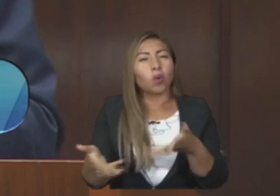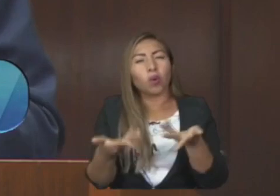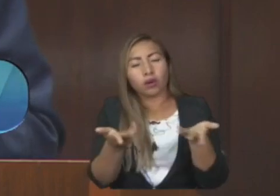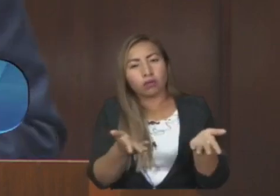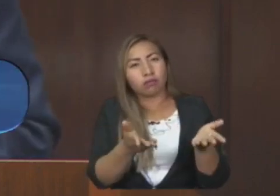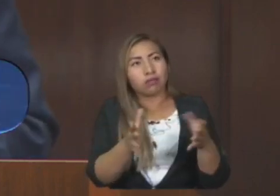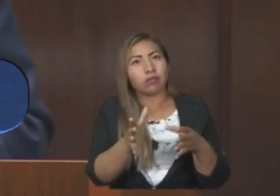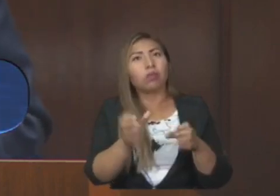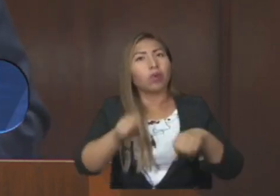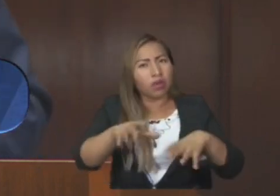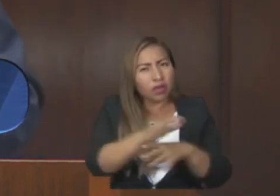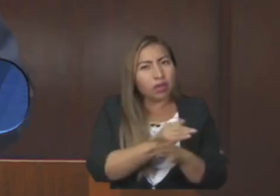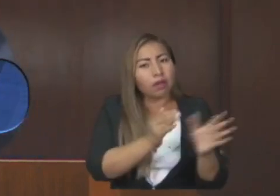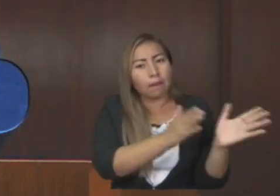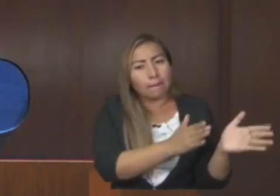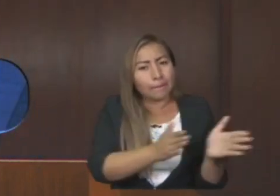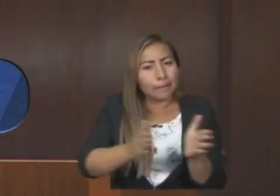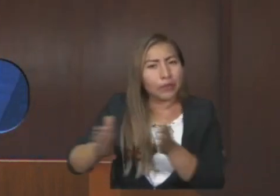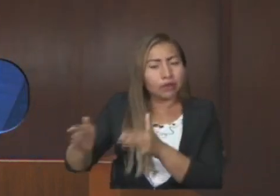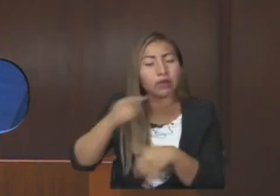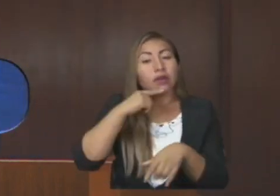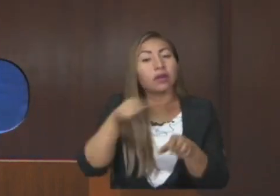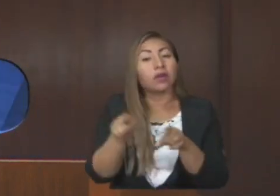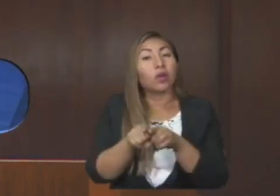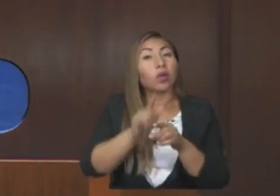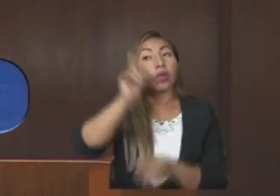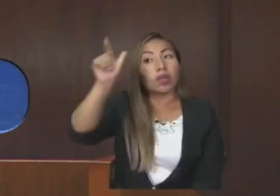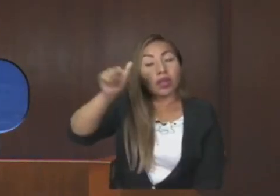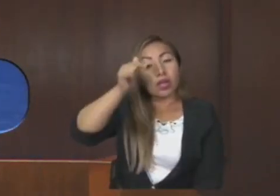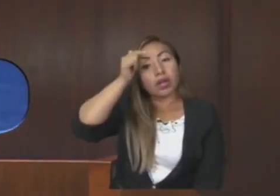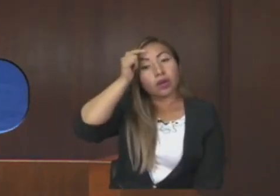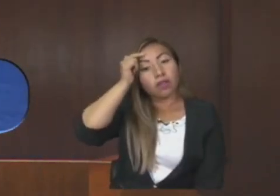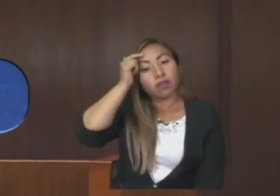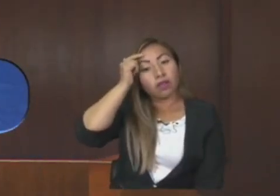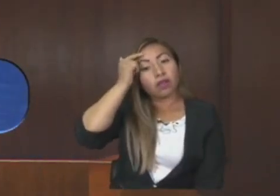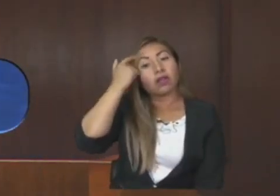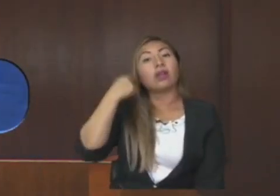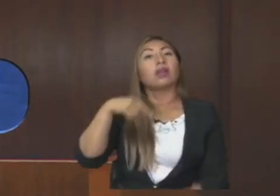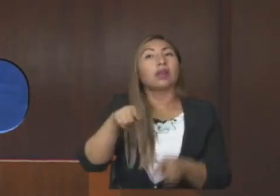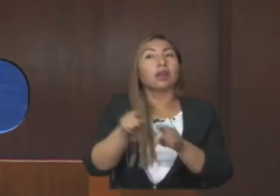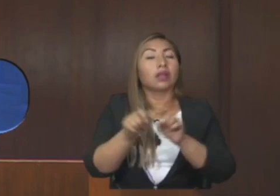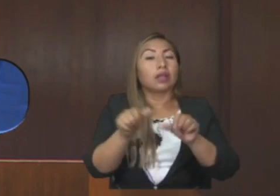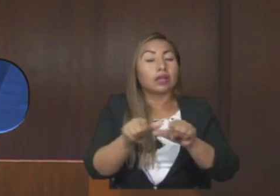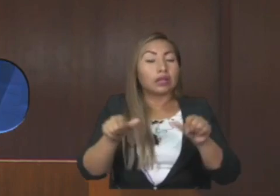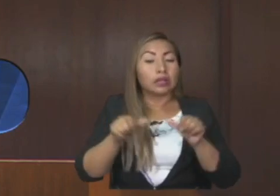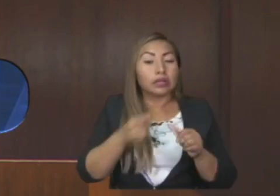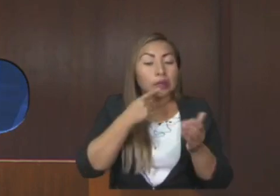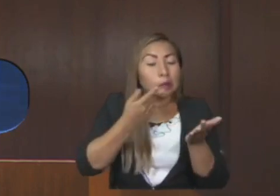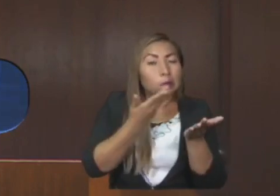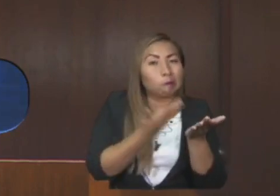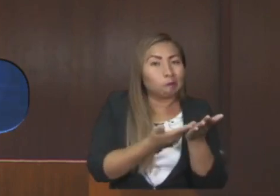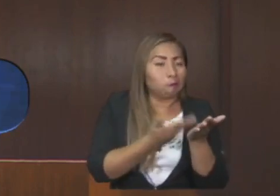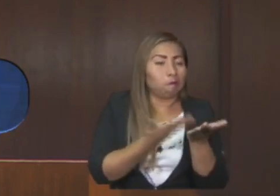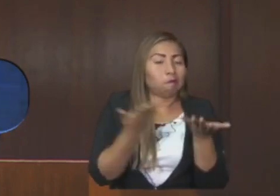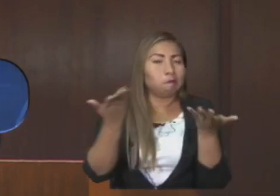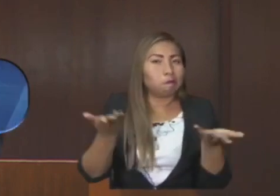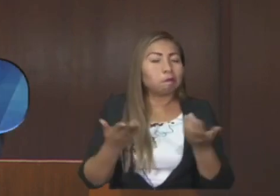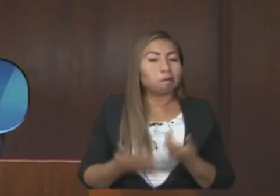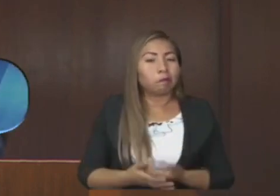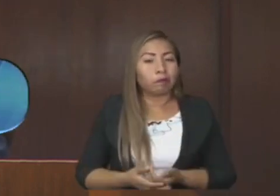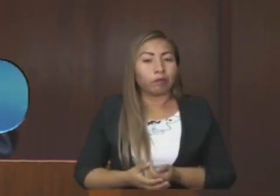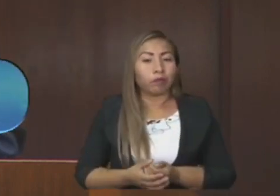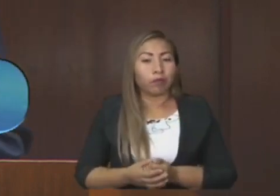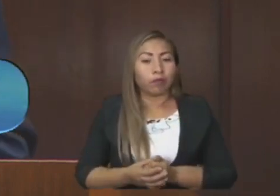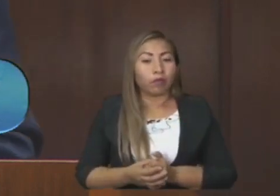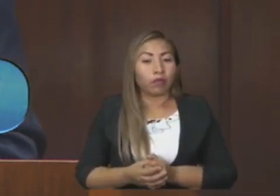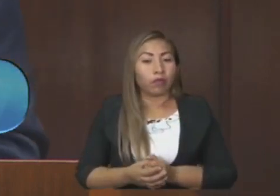y el procedimiento por parte del Estado en caso de resolución administrativa del contrato? Las propuestas